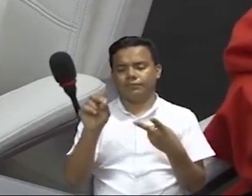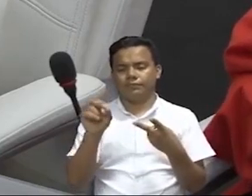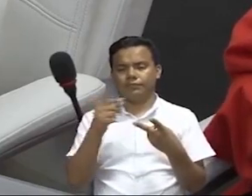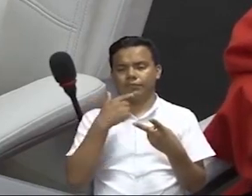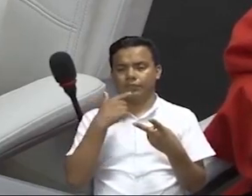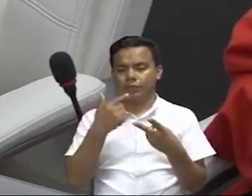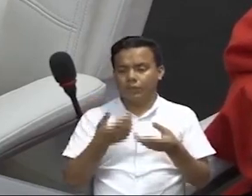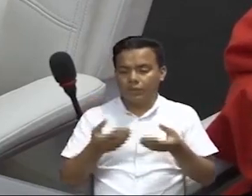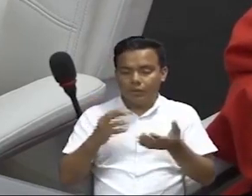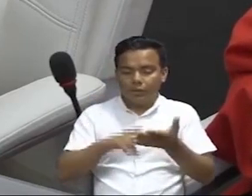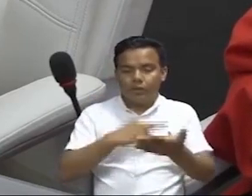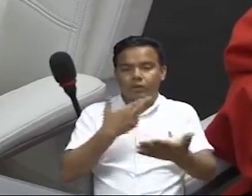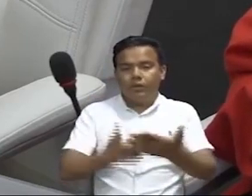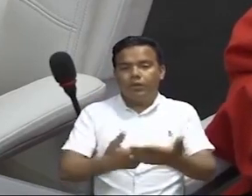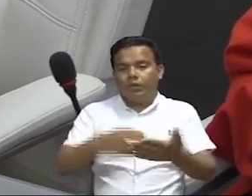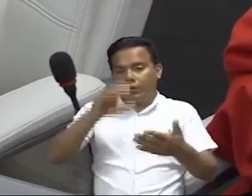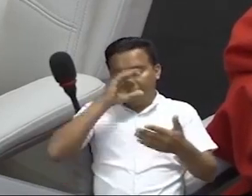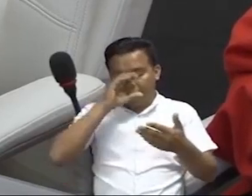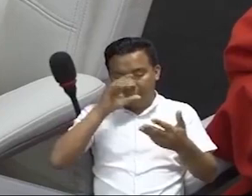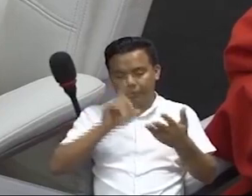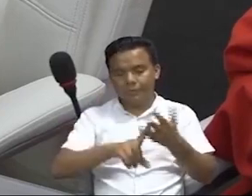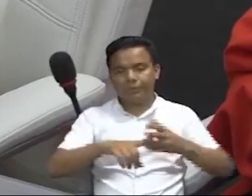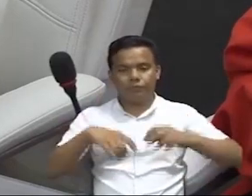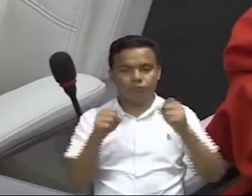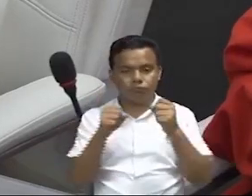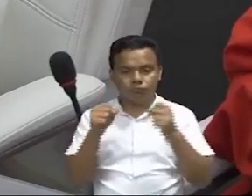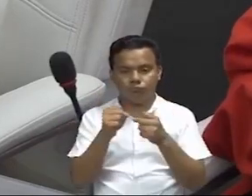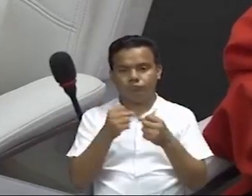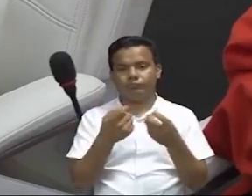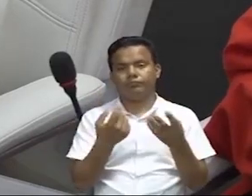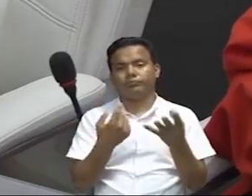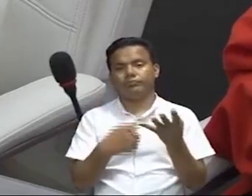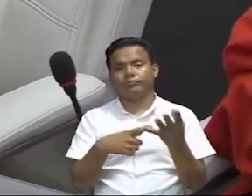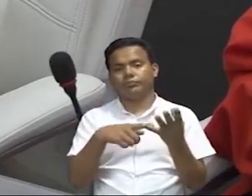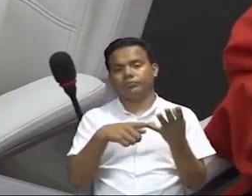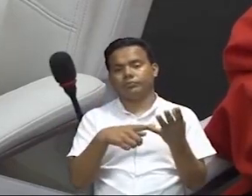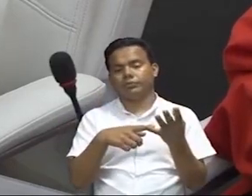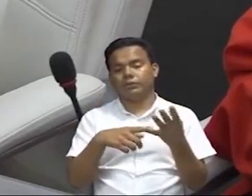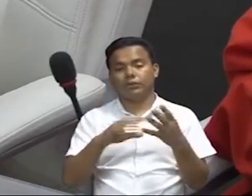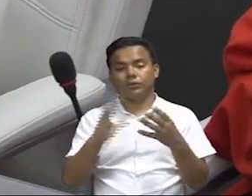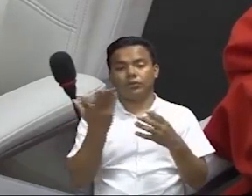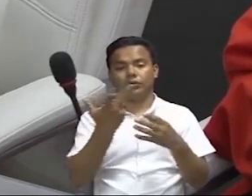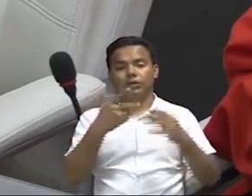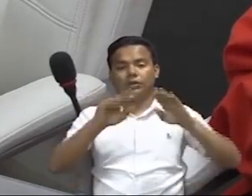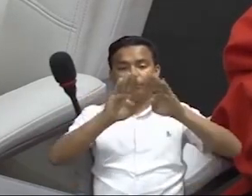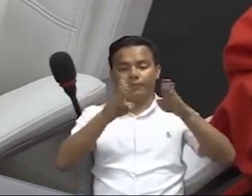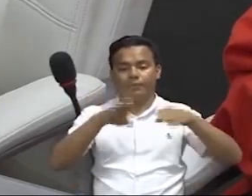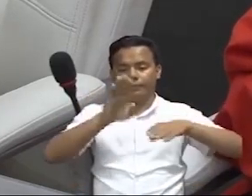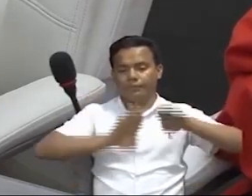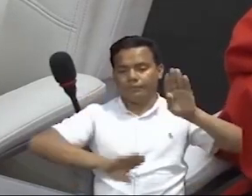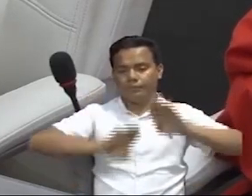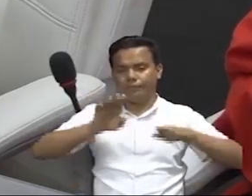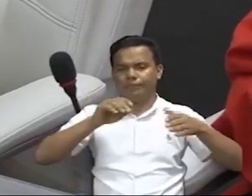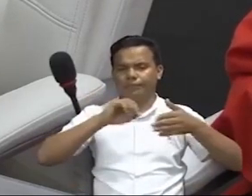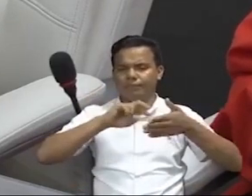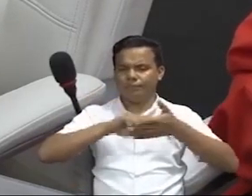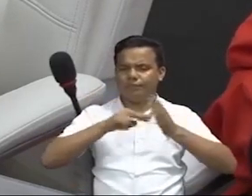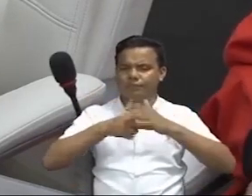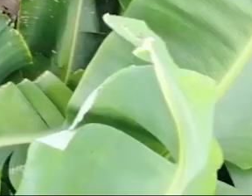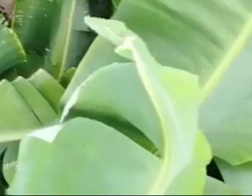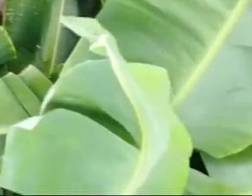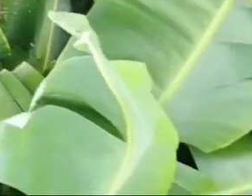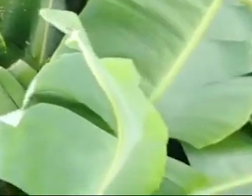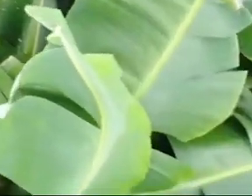porcina y de aves, donde la mayoría de protagonistas somos mujeres. Todo esto contribuye a combatir la